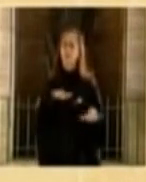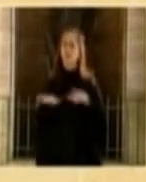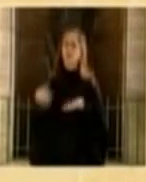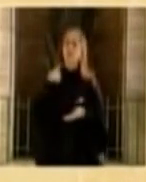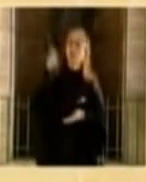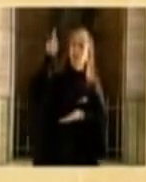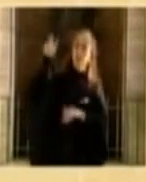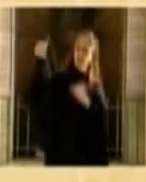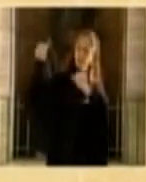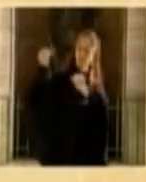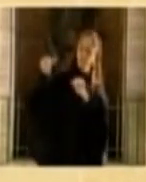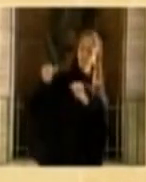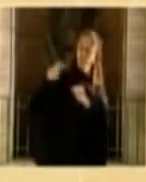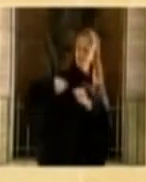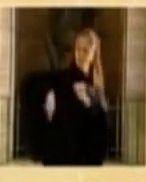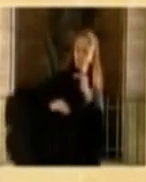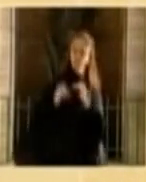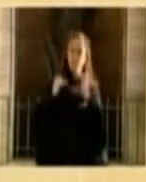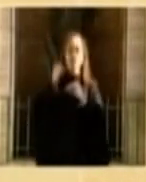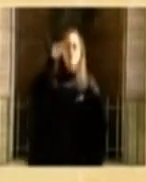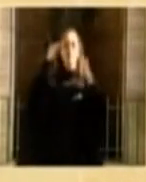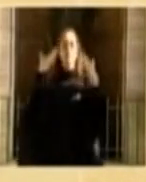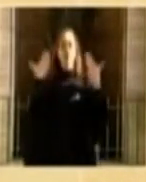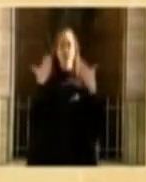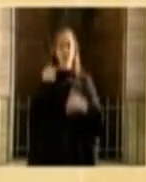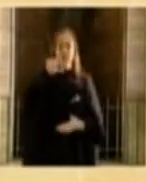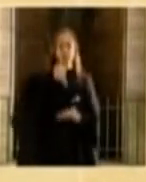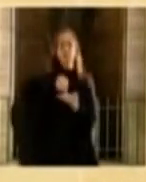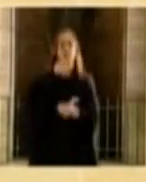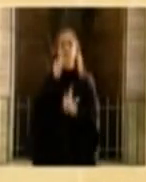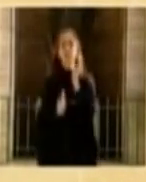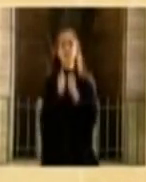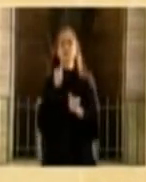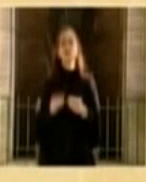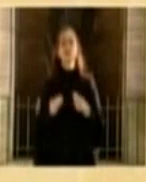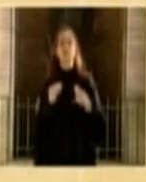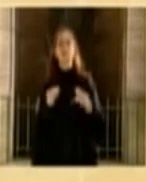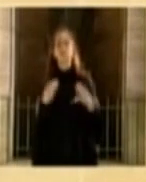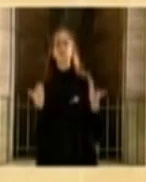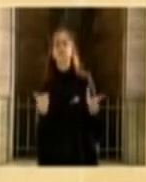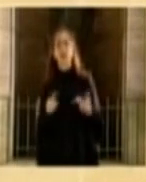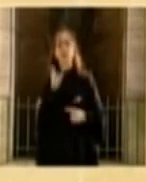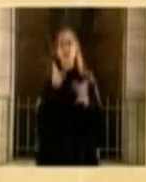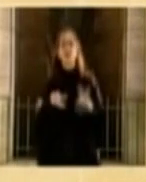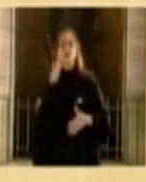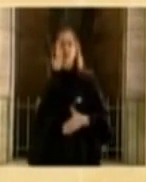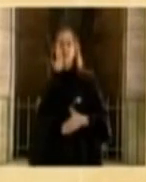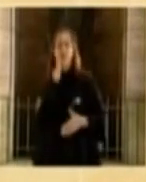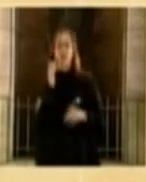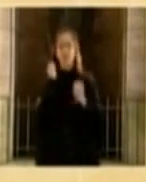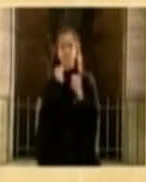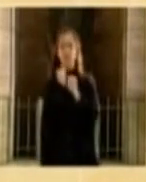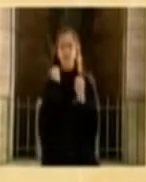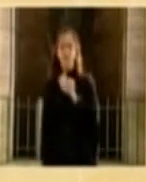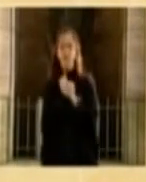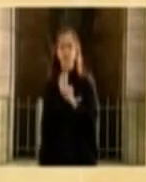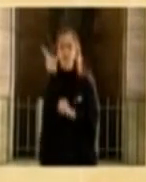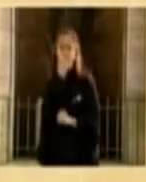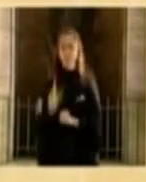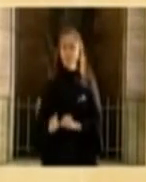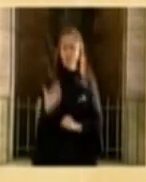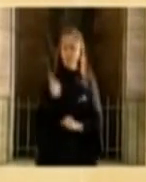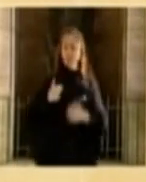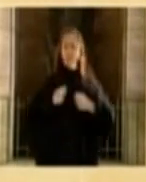unión. Rosario es una ciudad de gente buena y trabajadora que se brinda a la nación con la fuerza